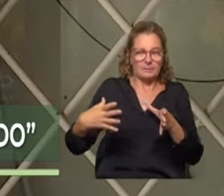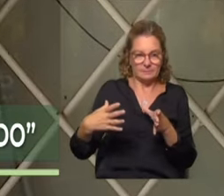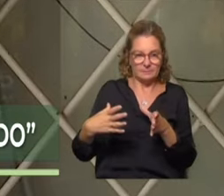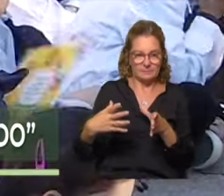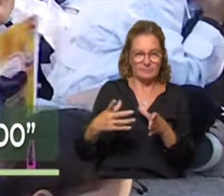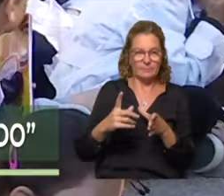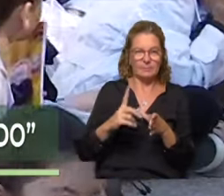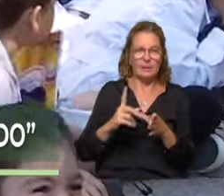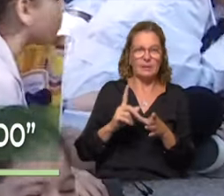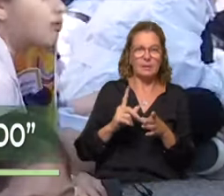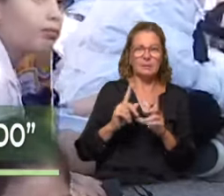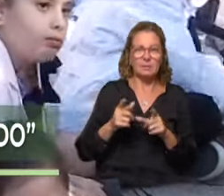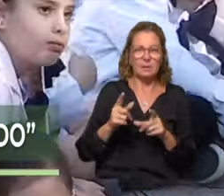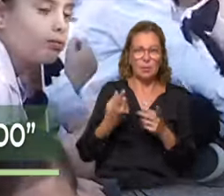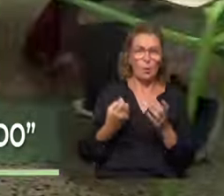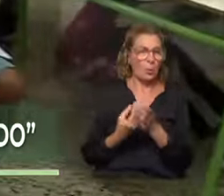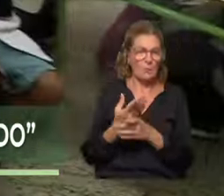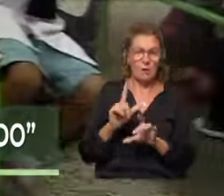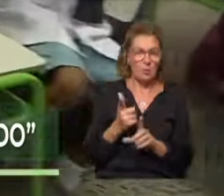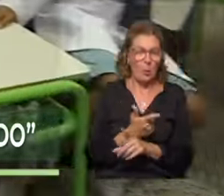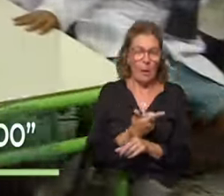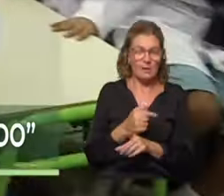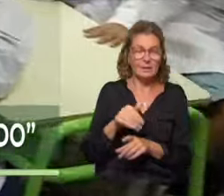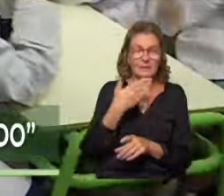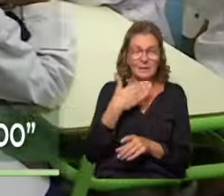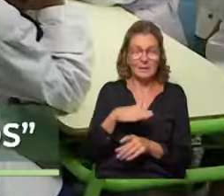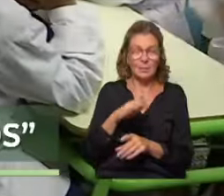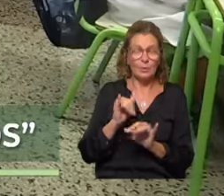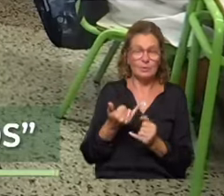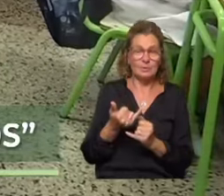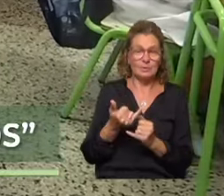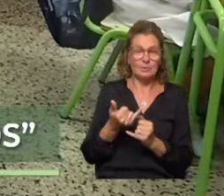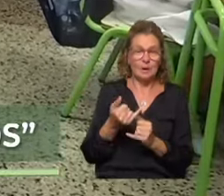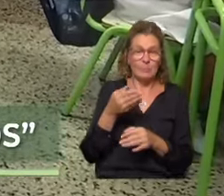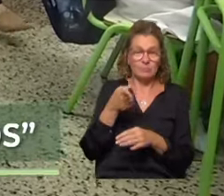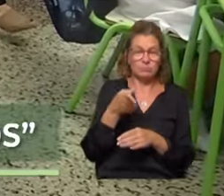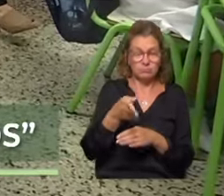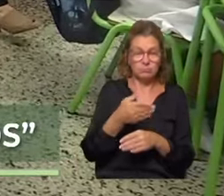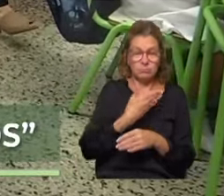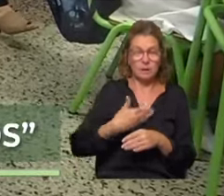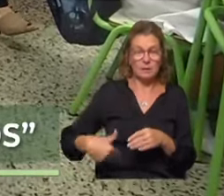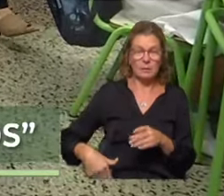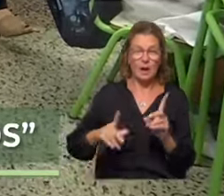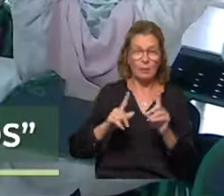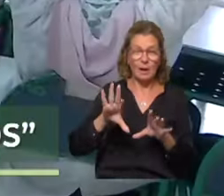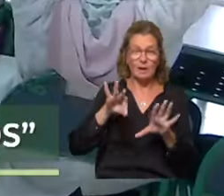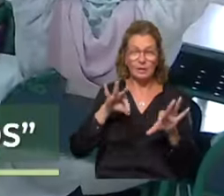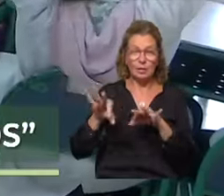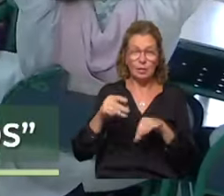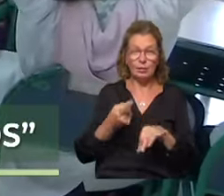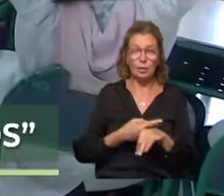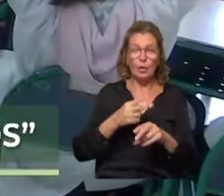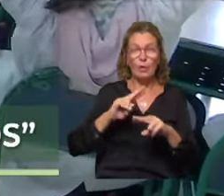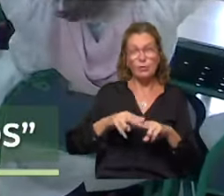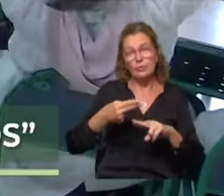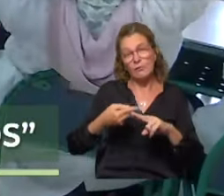No así su creación. Entendemos que hoy la mayoría de los cargos ya están cubiertos. Algunas elecciones se debieron hacer